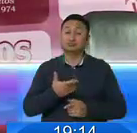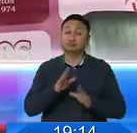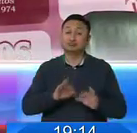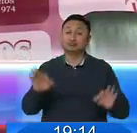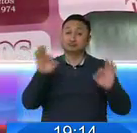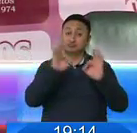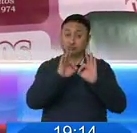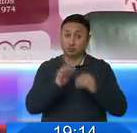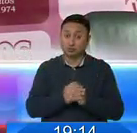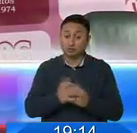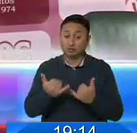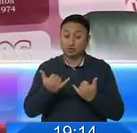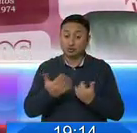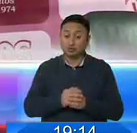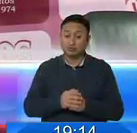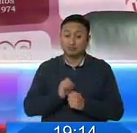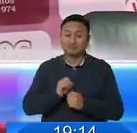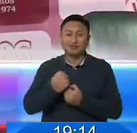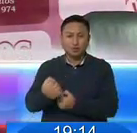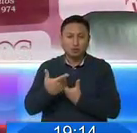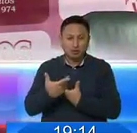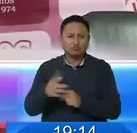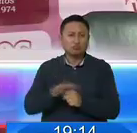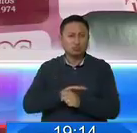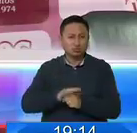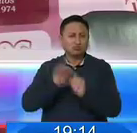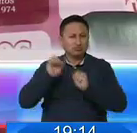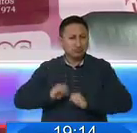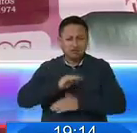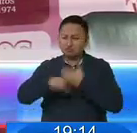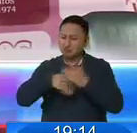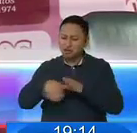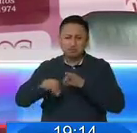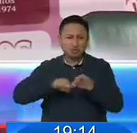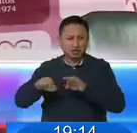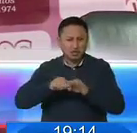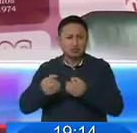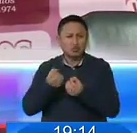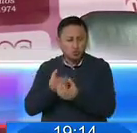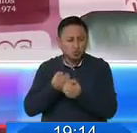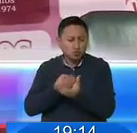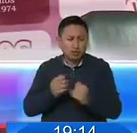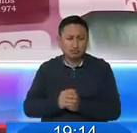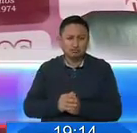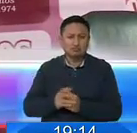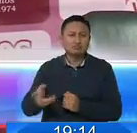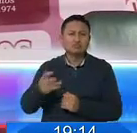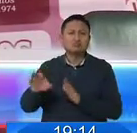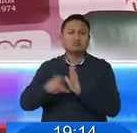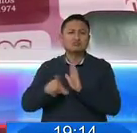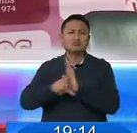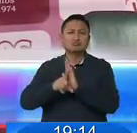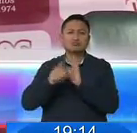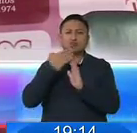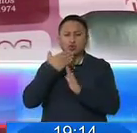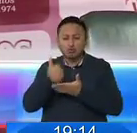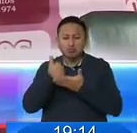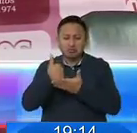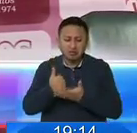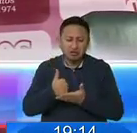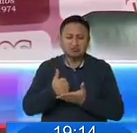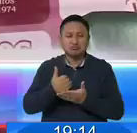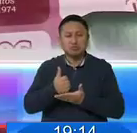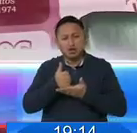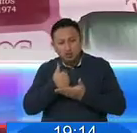haya una suficiente información difusión explicación de qué se tratan las medidas en qué forma